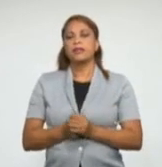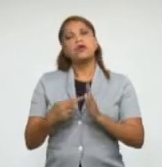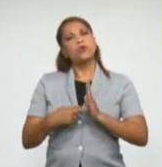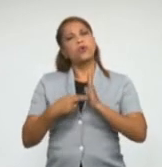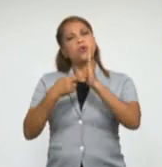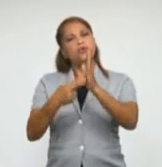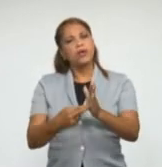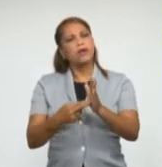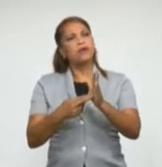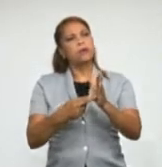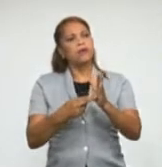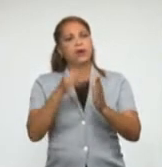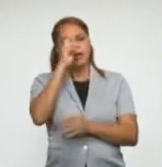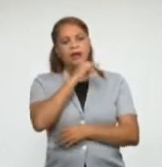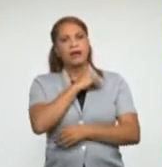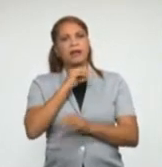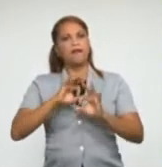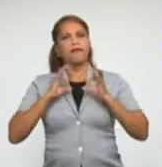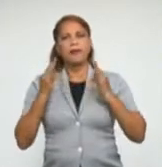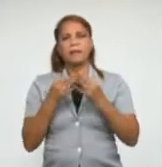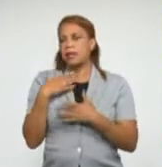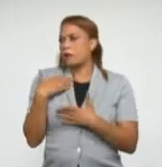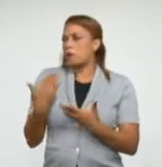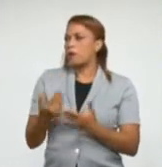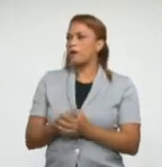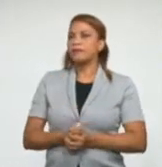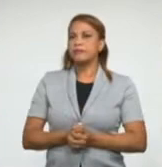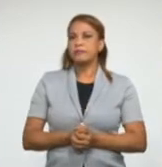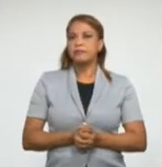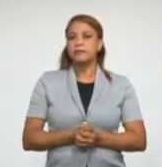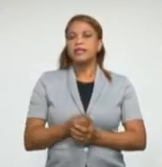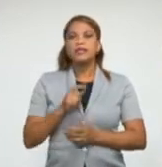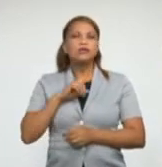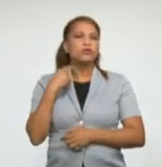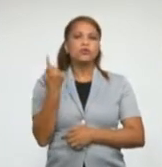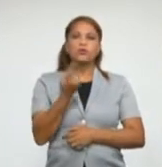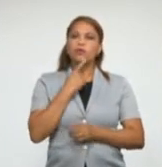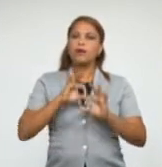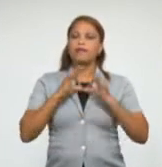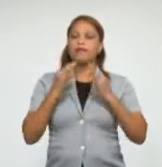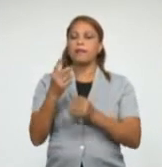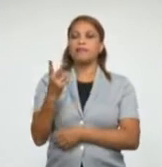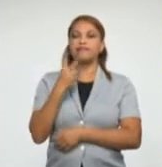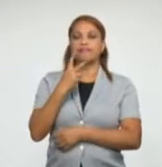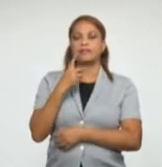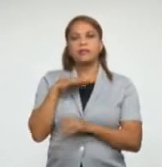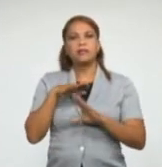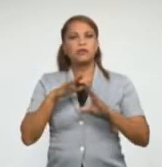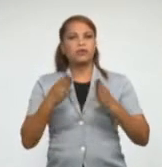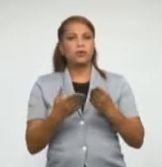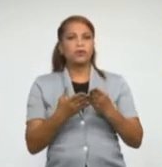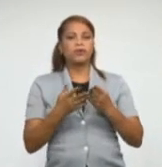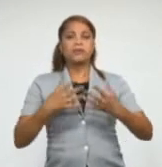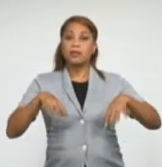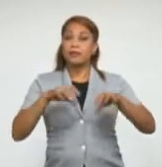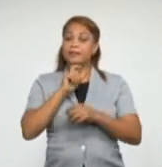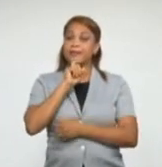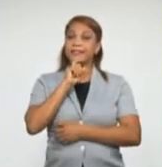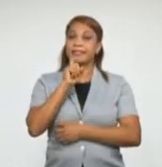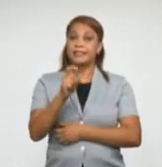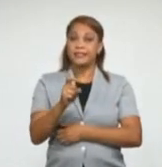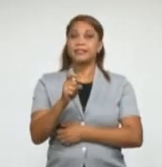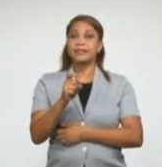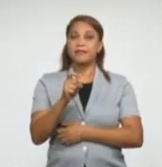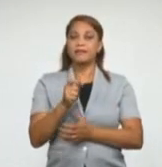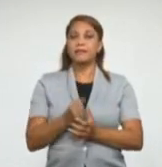muy pendiente siempre de su presencia en este espacio de la conferencia de prensa ante este desfavorable escenario que vive hoy la